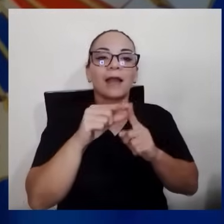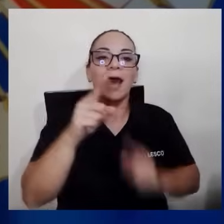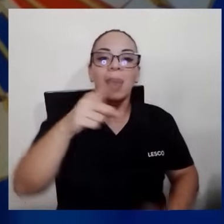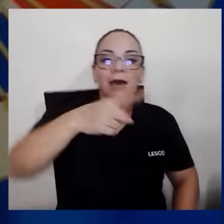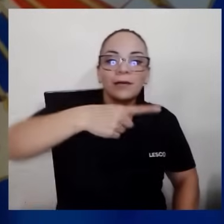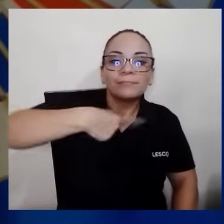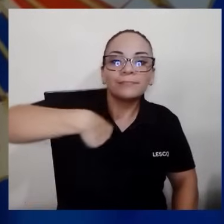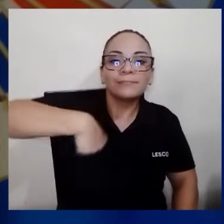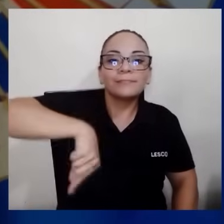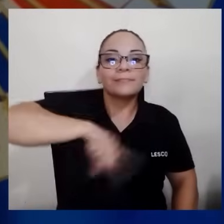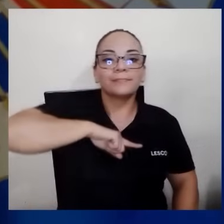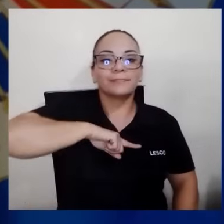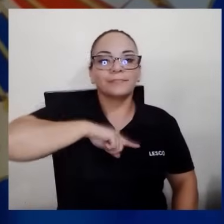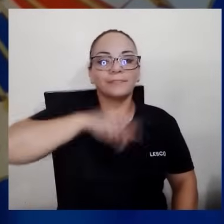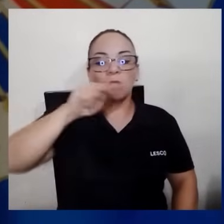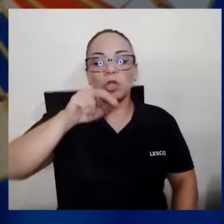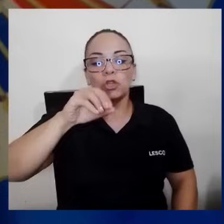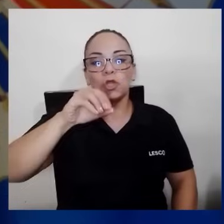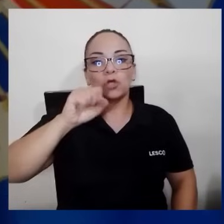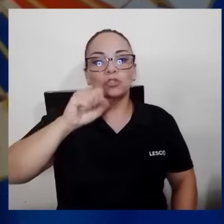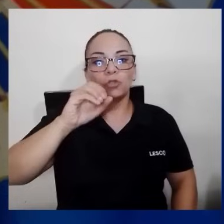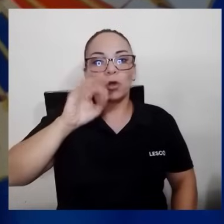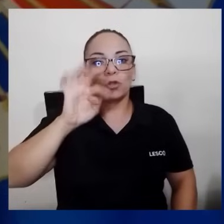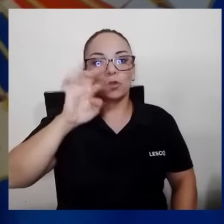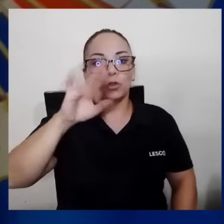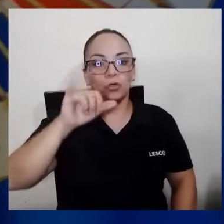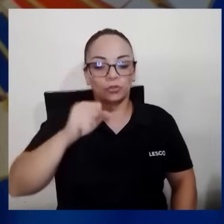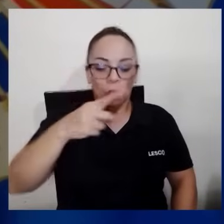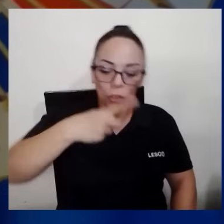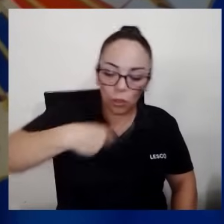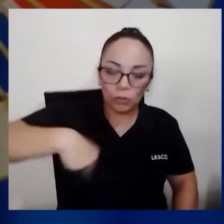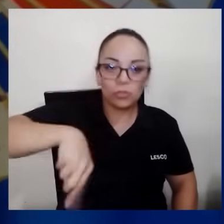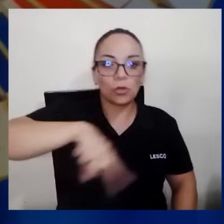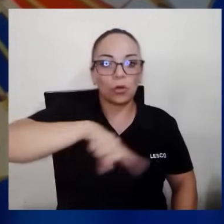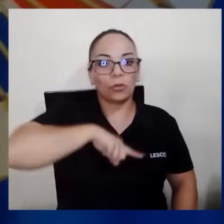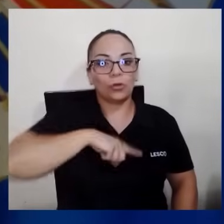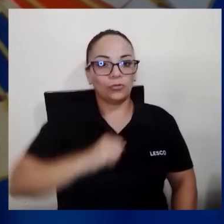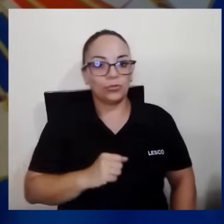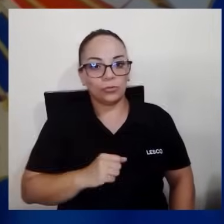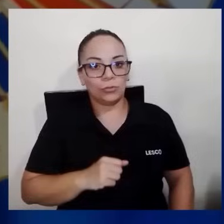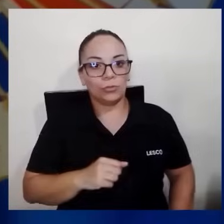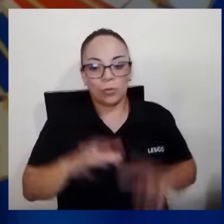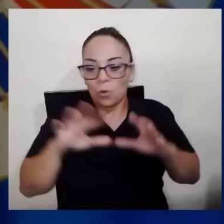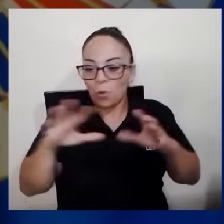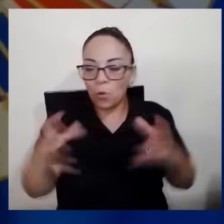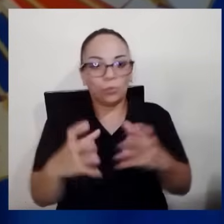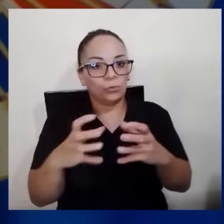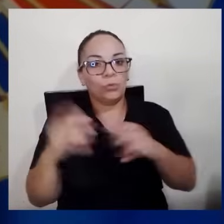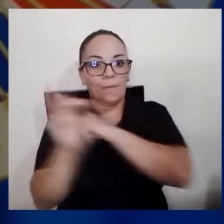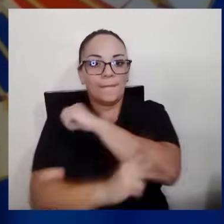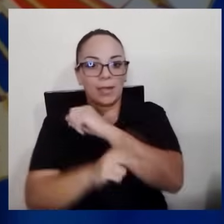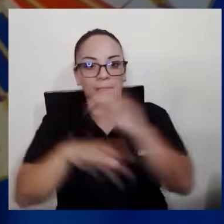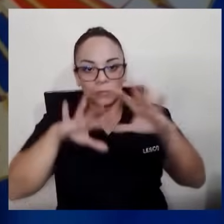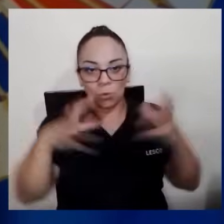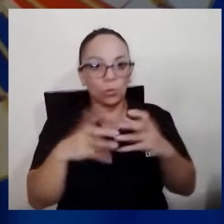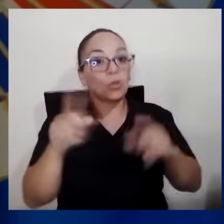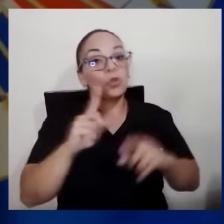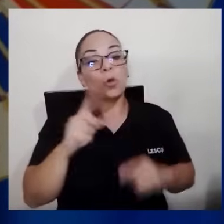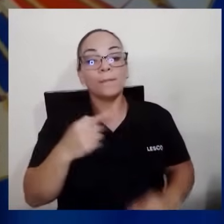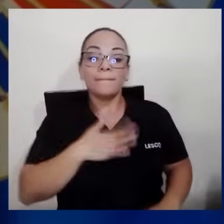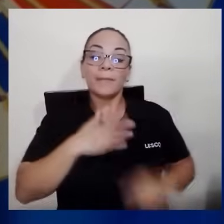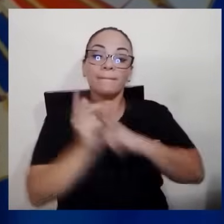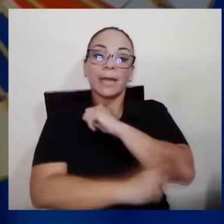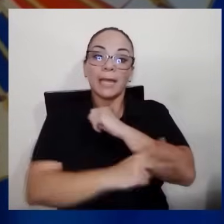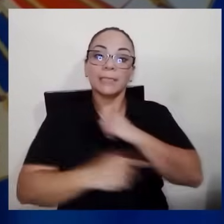colectivamente como países en lugar de mi nación nada más la acción